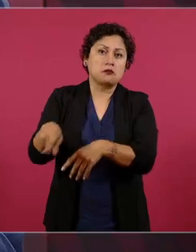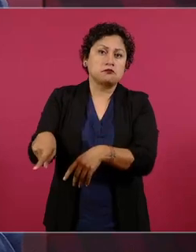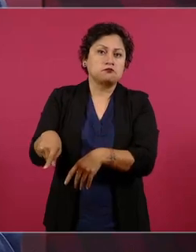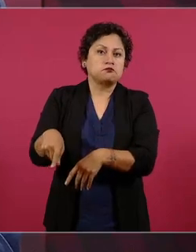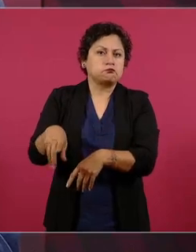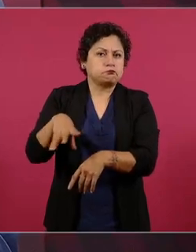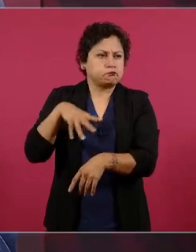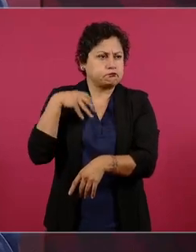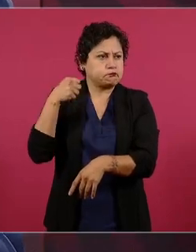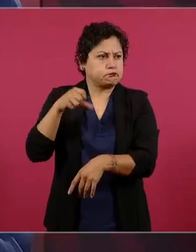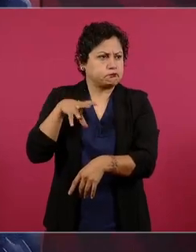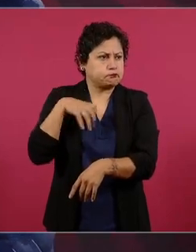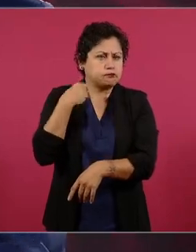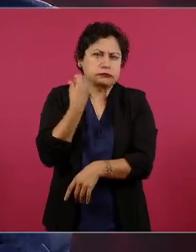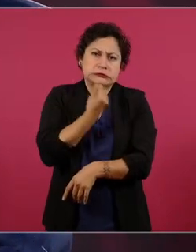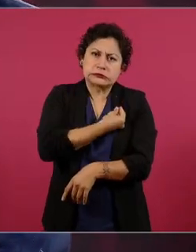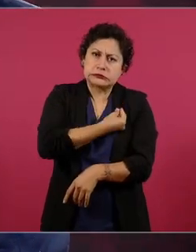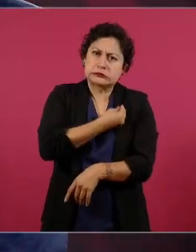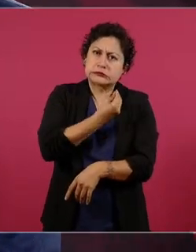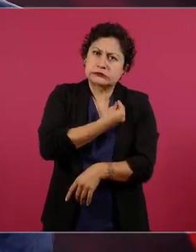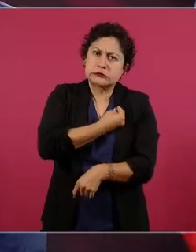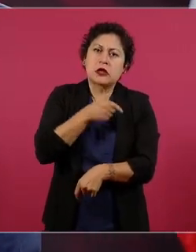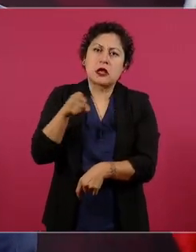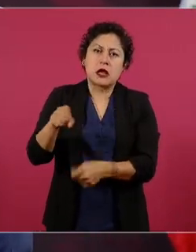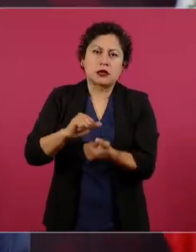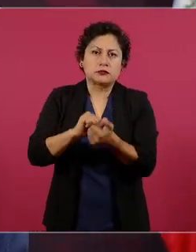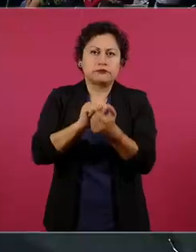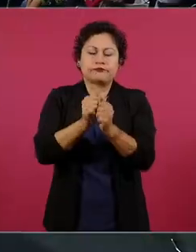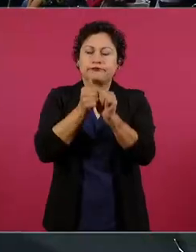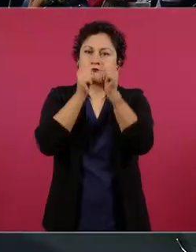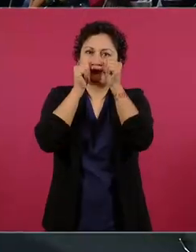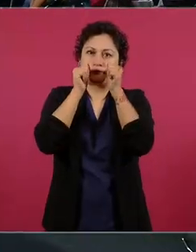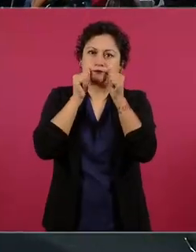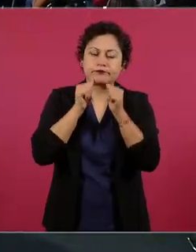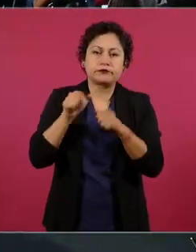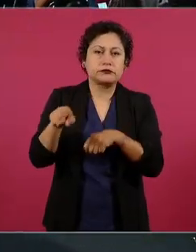y le pedían que